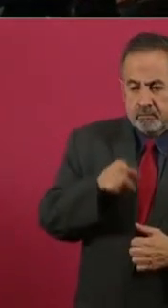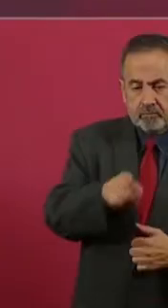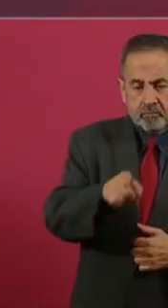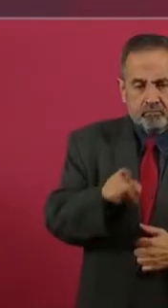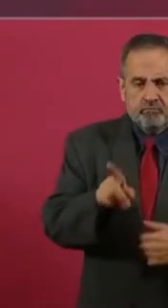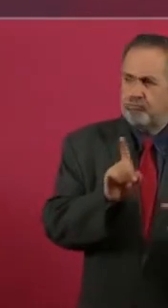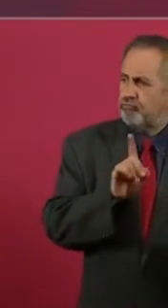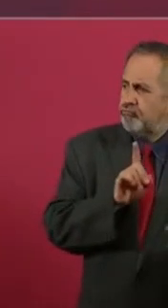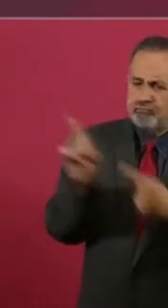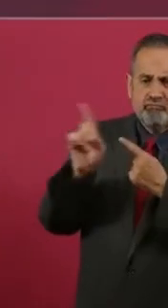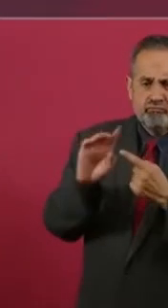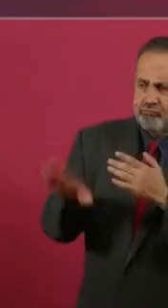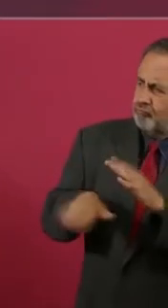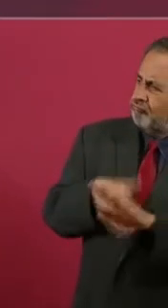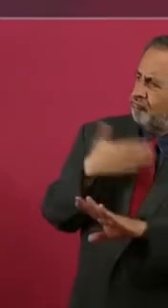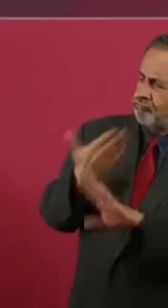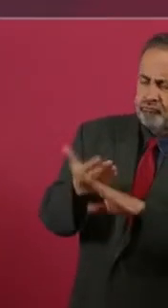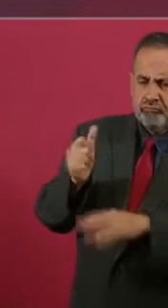que por eso